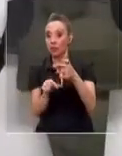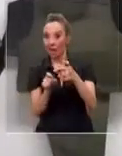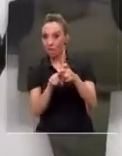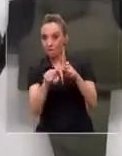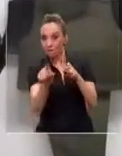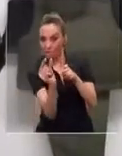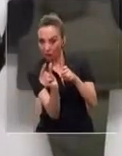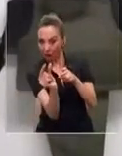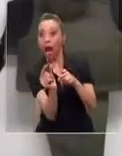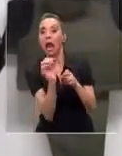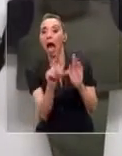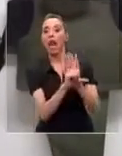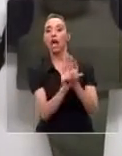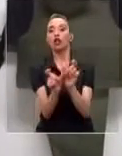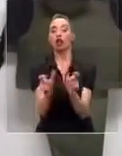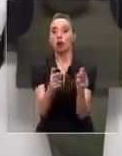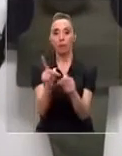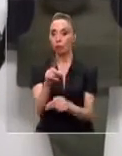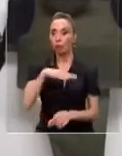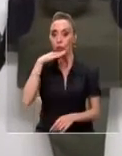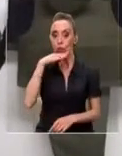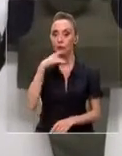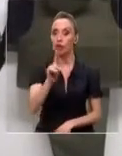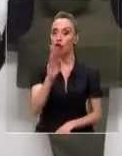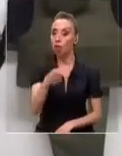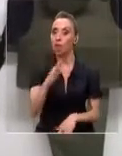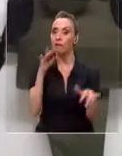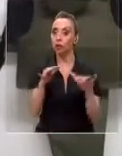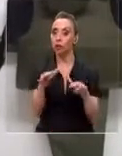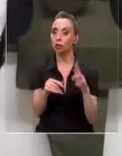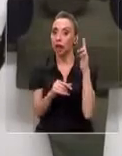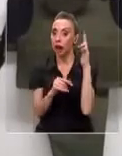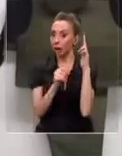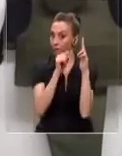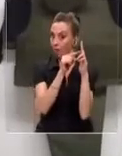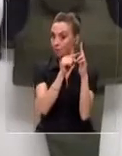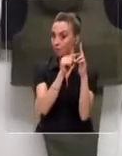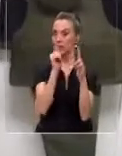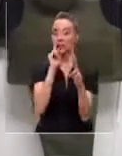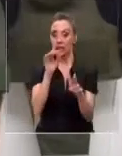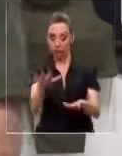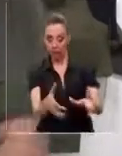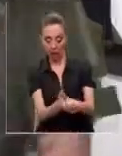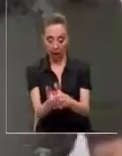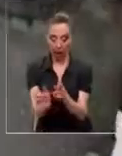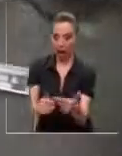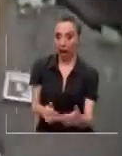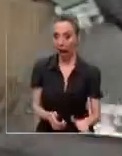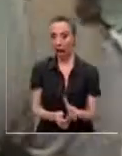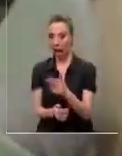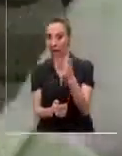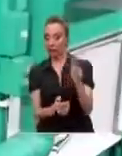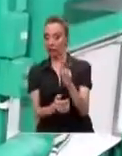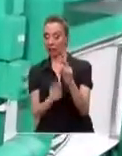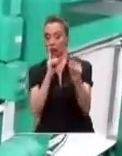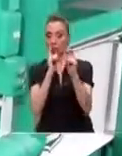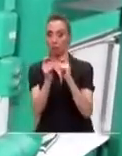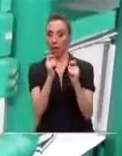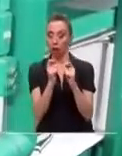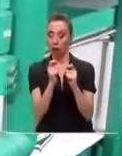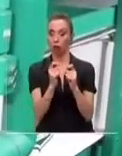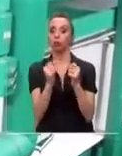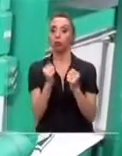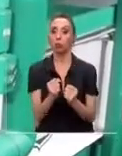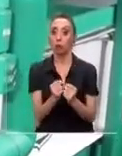Y si eso no es suficiente para entender que no deben utilizarse, para quienes las manipulan también hay un riesgo extremo que podría